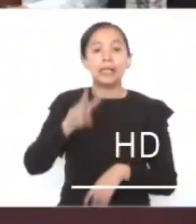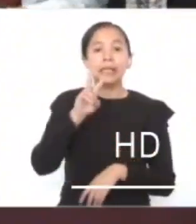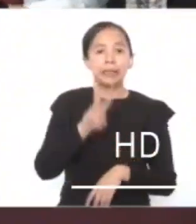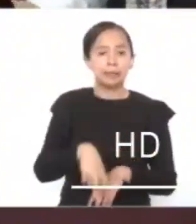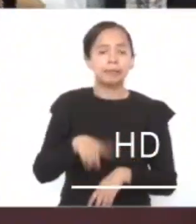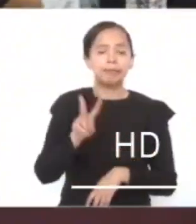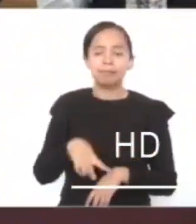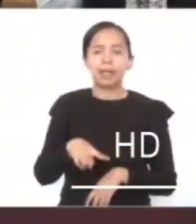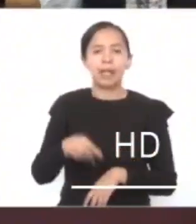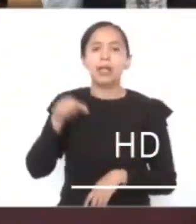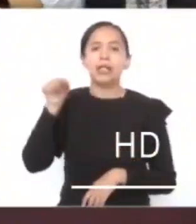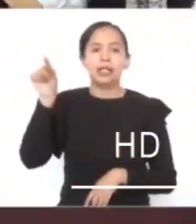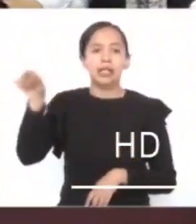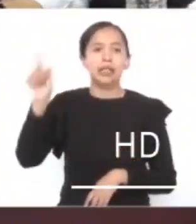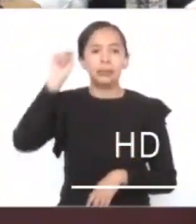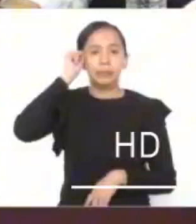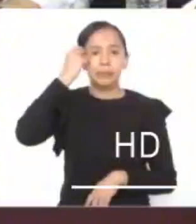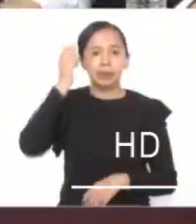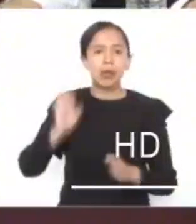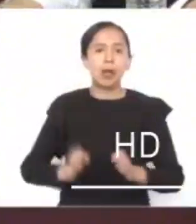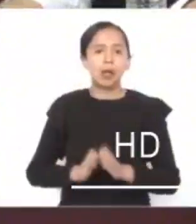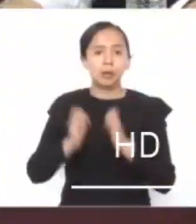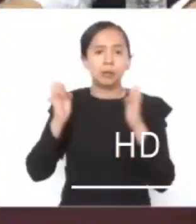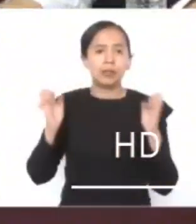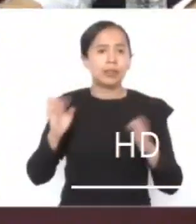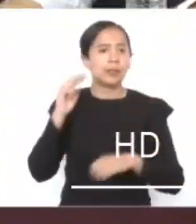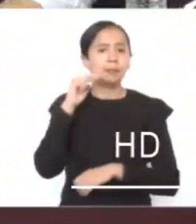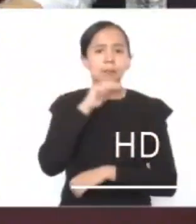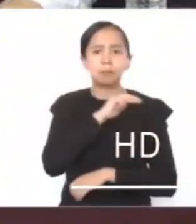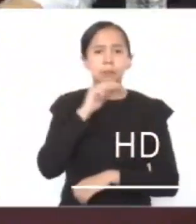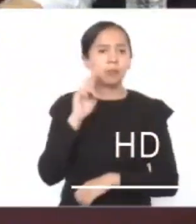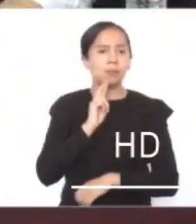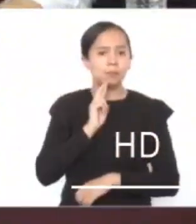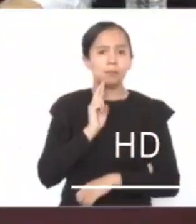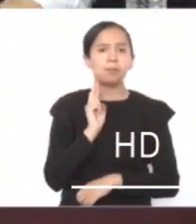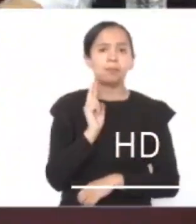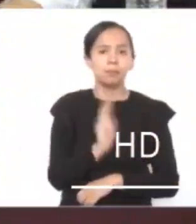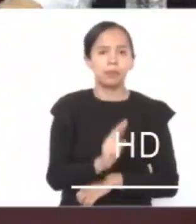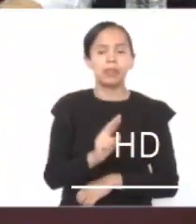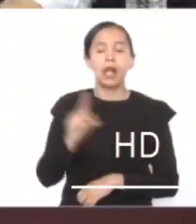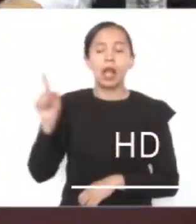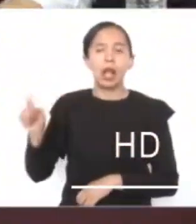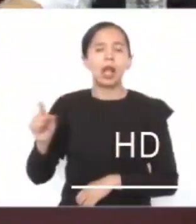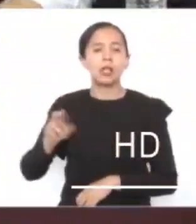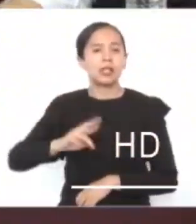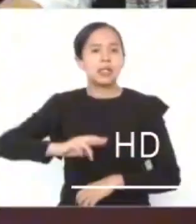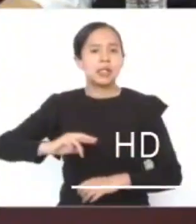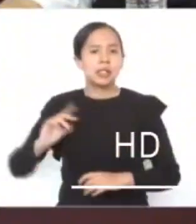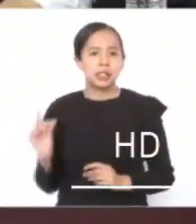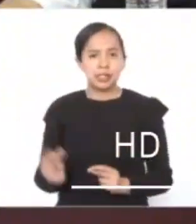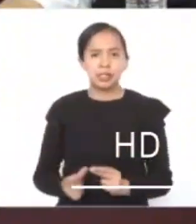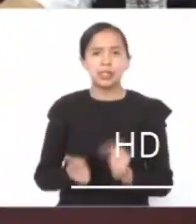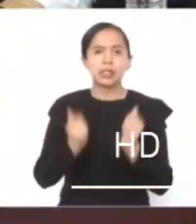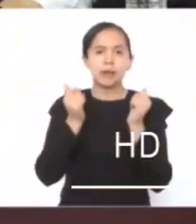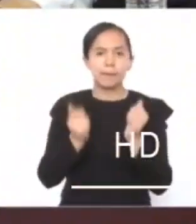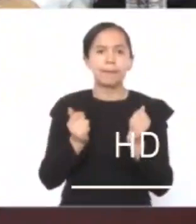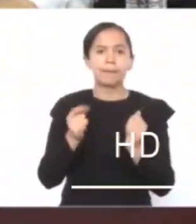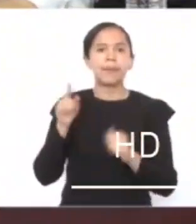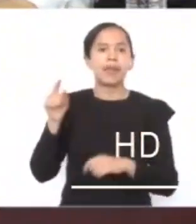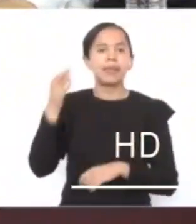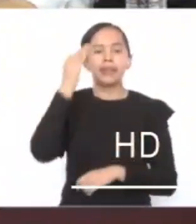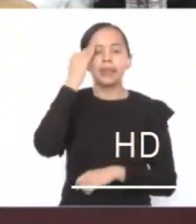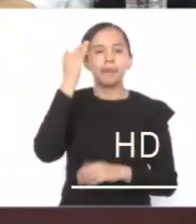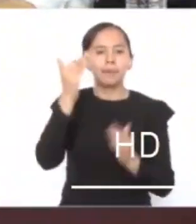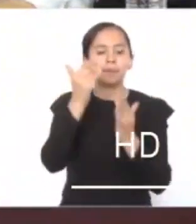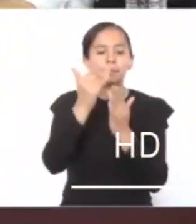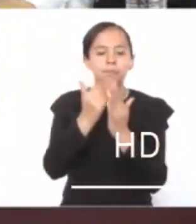los servicios de emergencia están trabajando sumamente rápido y sus tiempos de reacción han ido bajando poco a